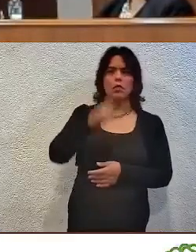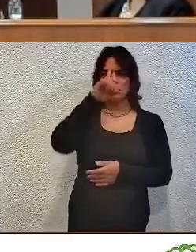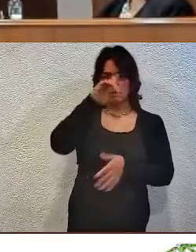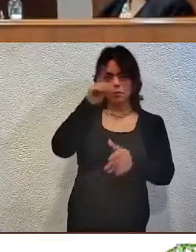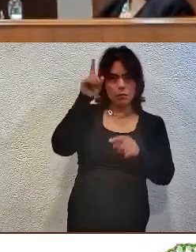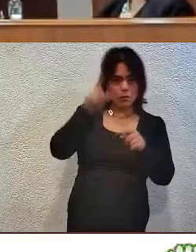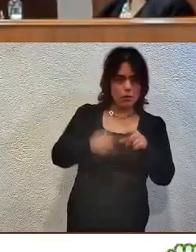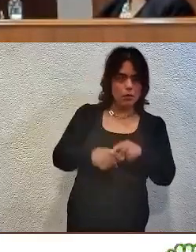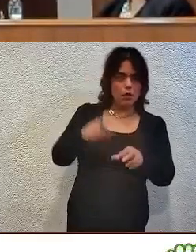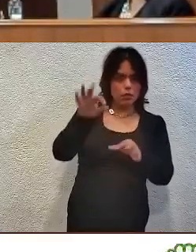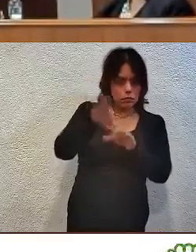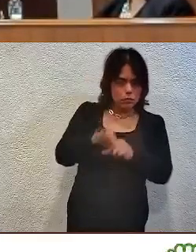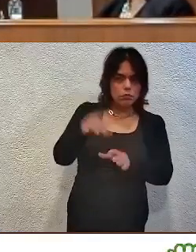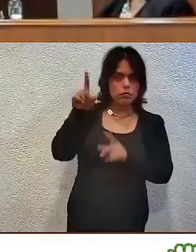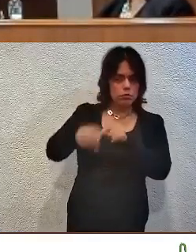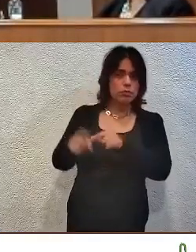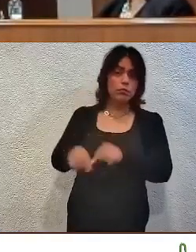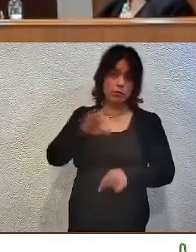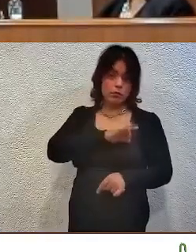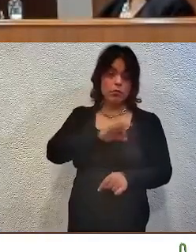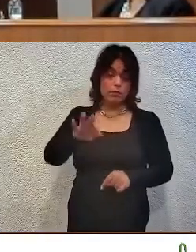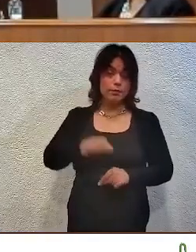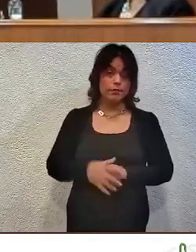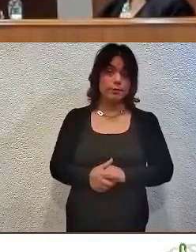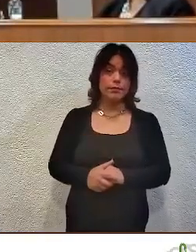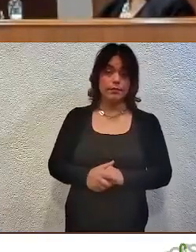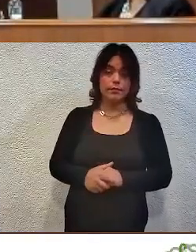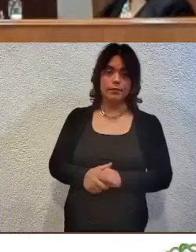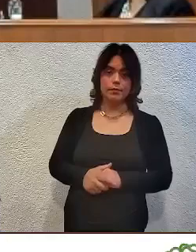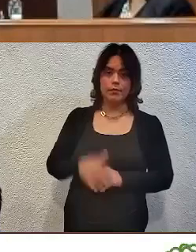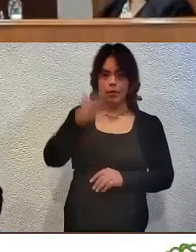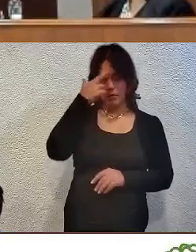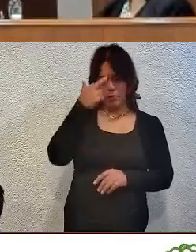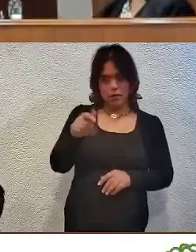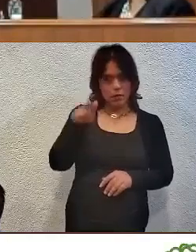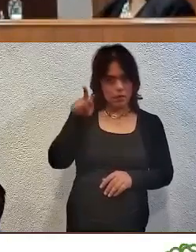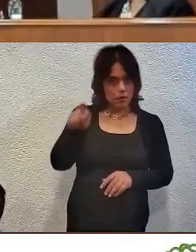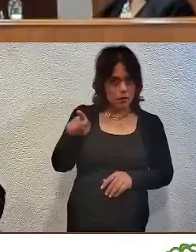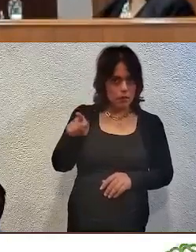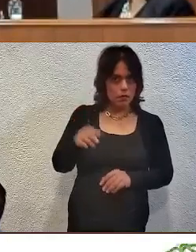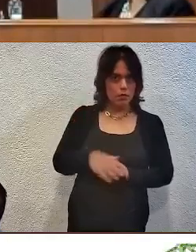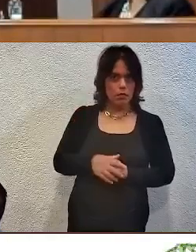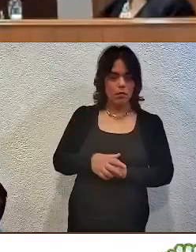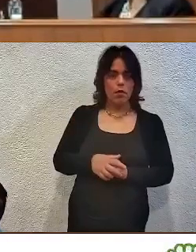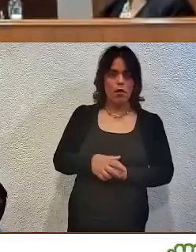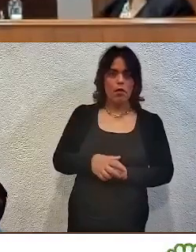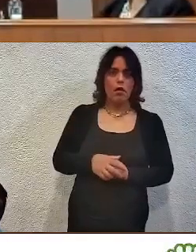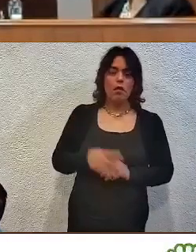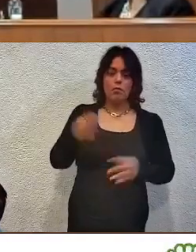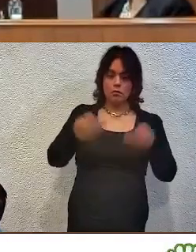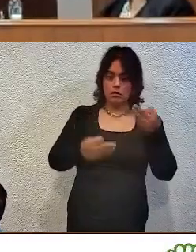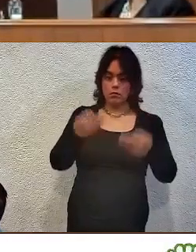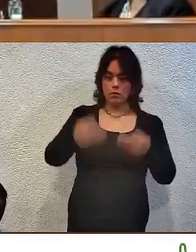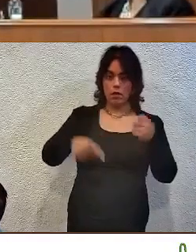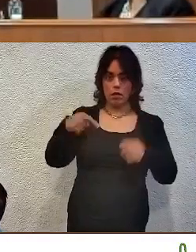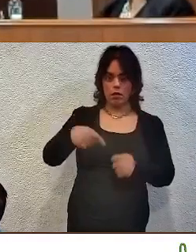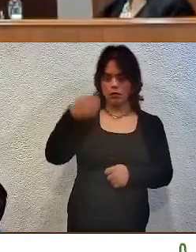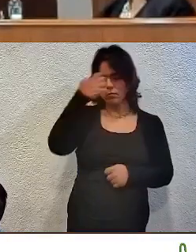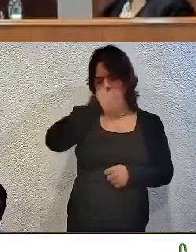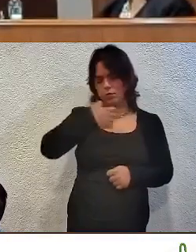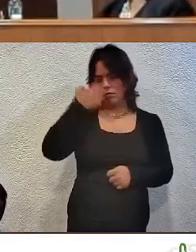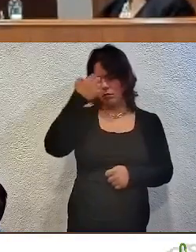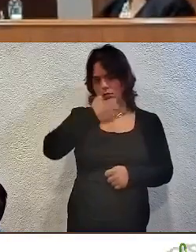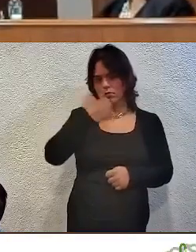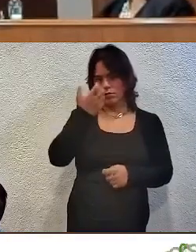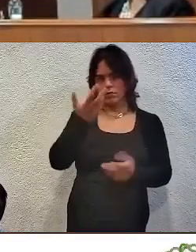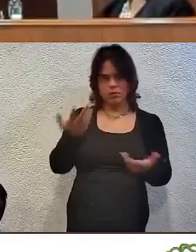de manera oficiosa. Tampoco le asiste la razón a la actora respecto a que la vista ordenada por este tribunal al Consejo General haya